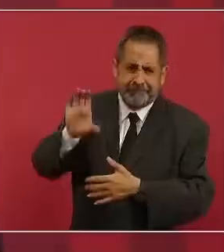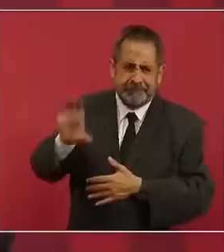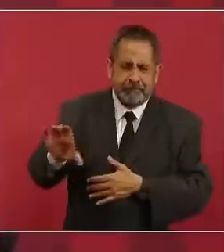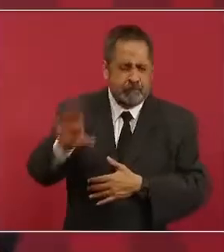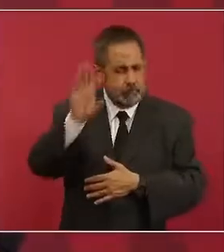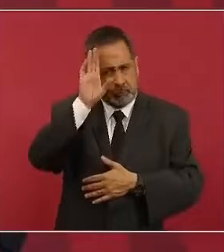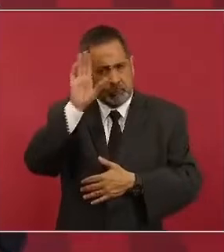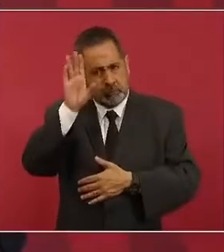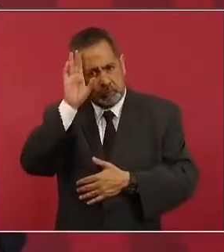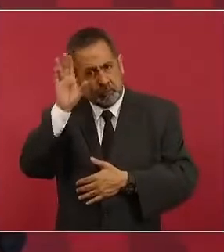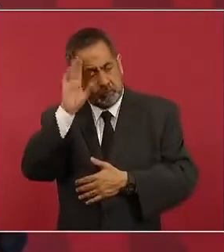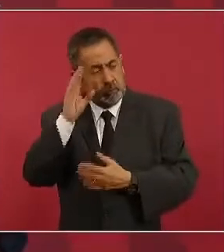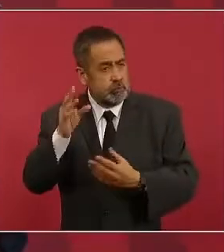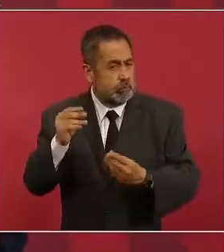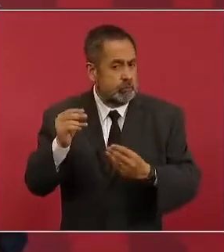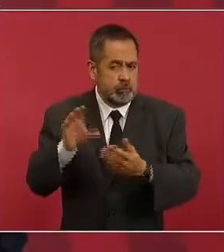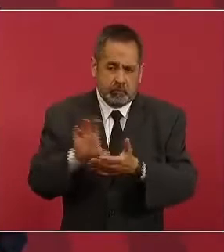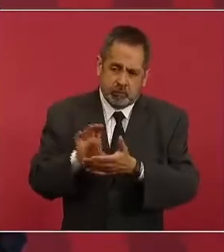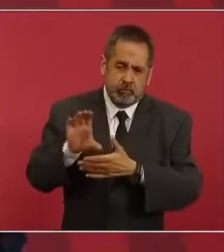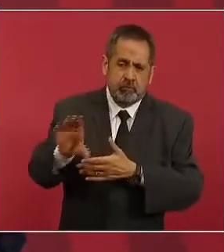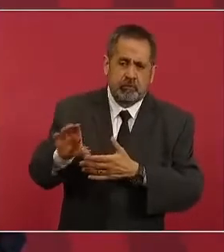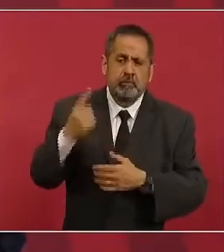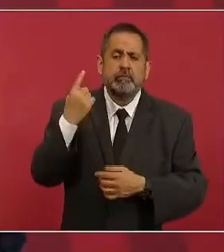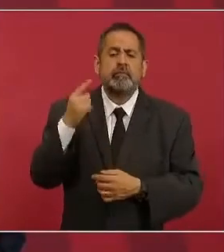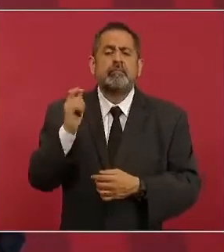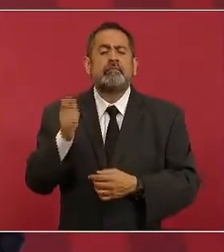para no producir